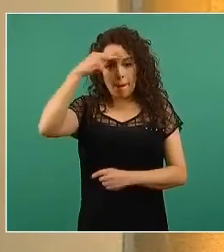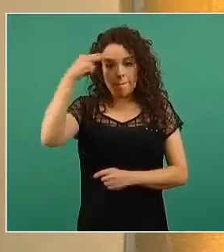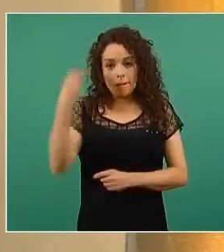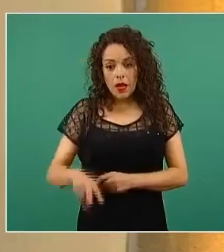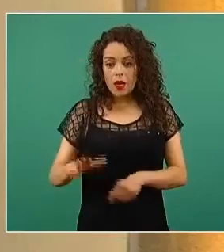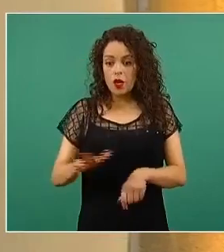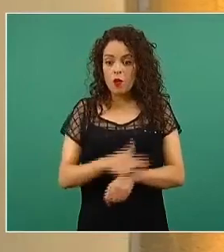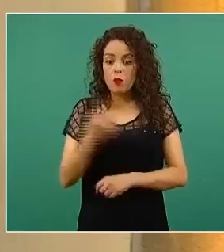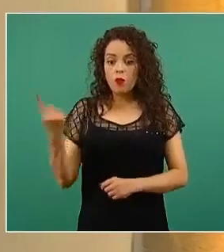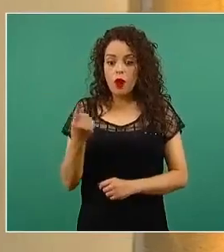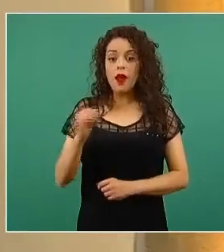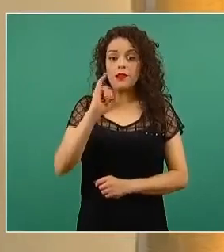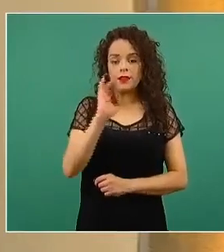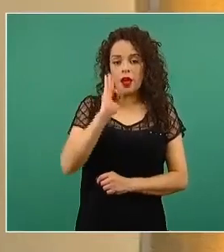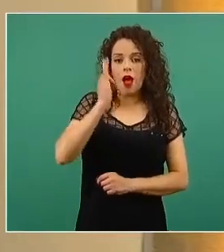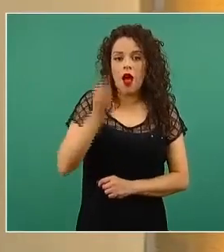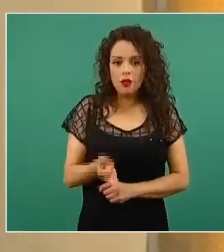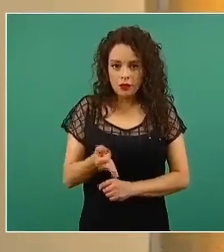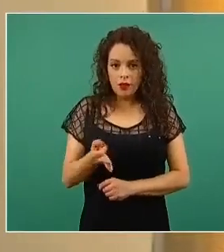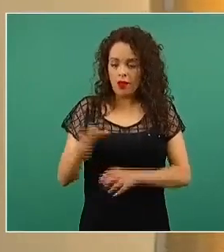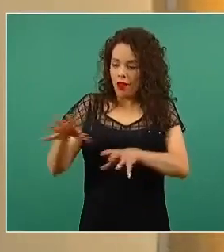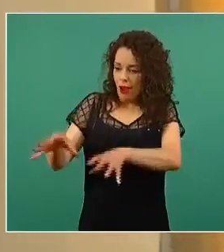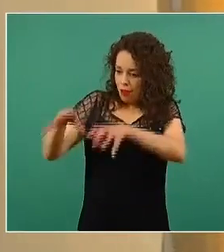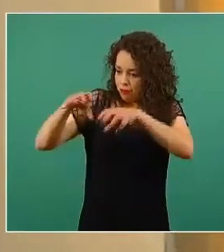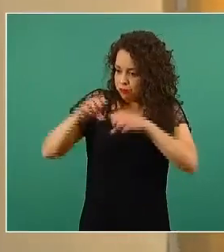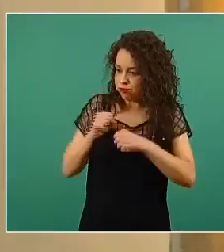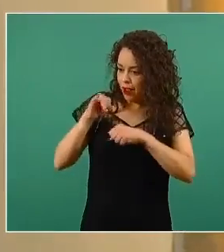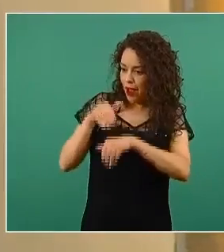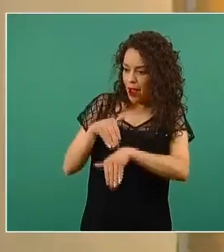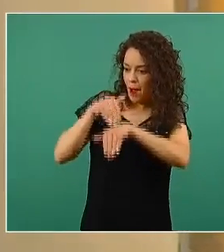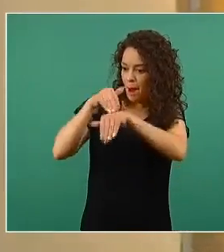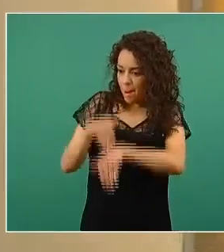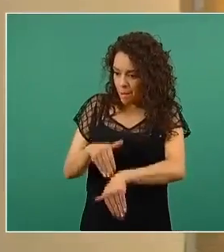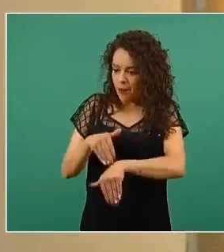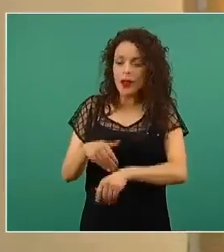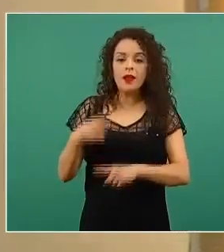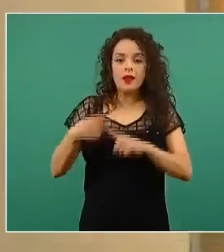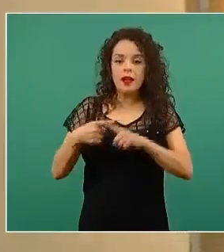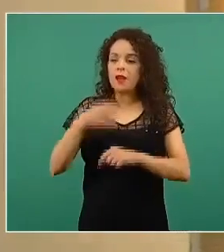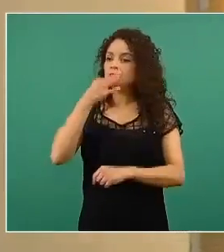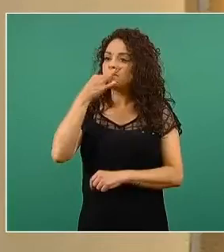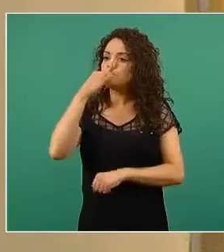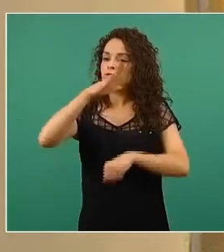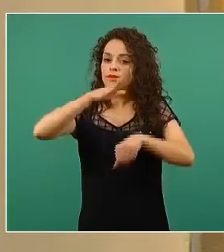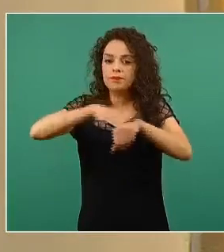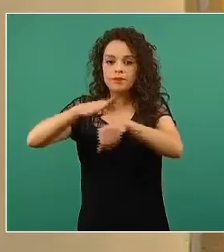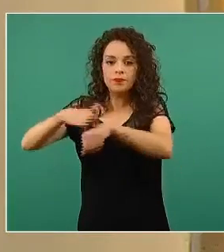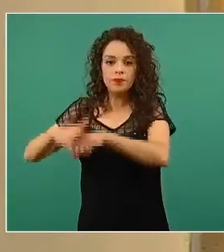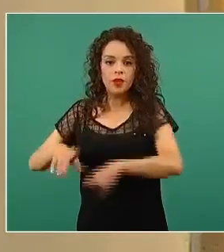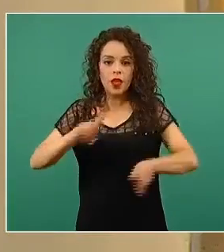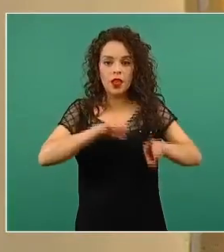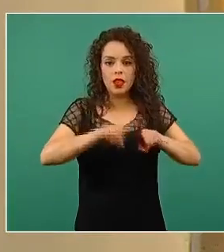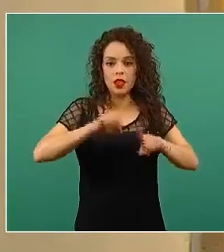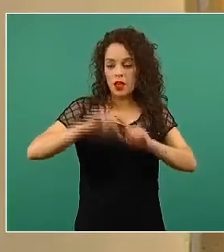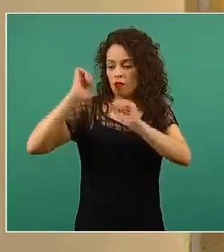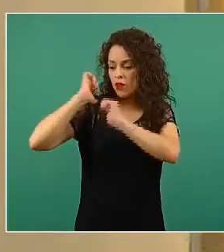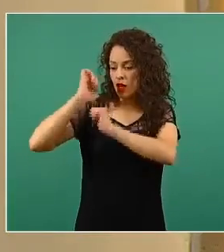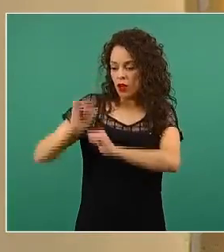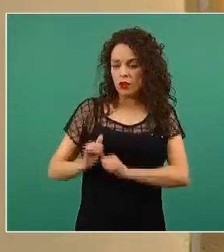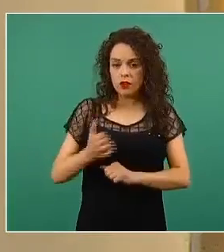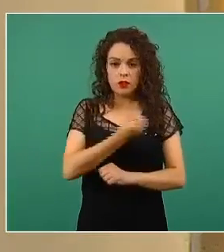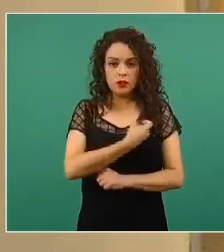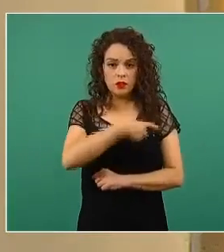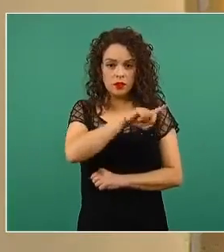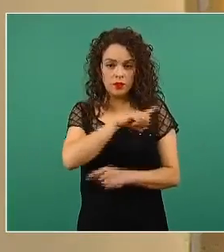haber adoptado a su sana distancia, de haber hecho caso a las indicaciones de las diferentes autoridades sanitarias,